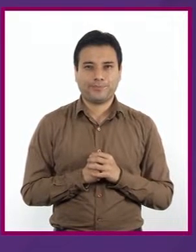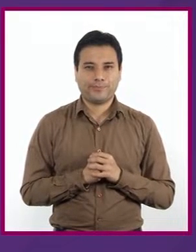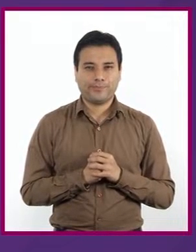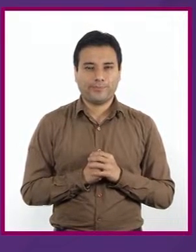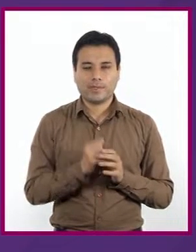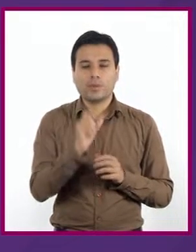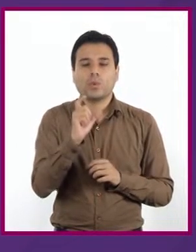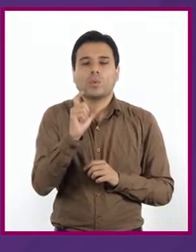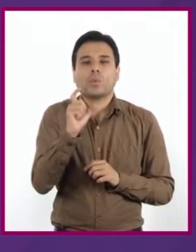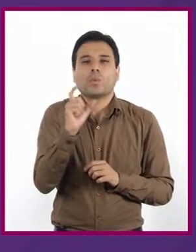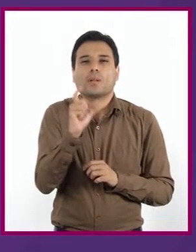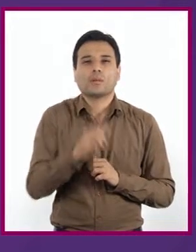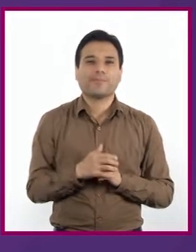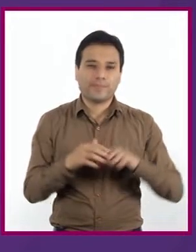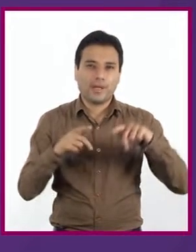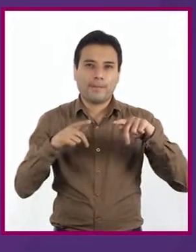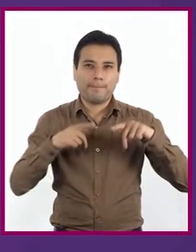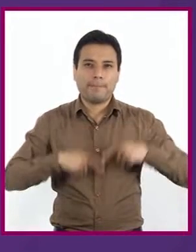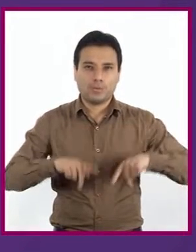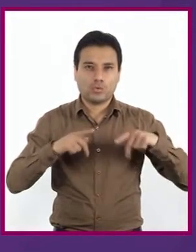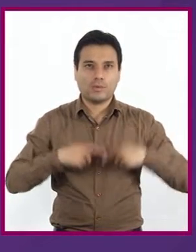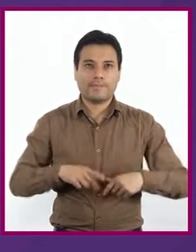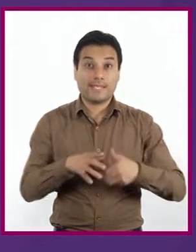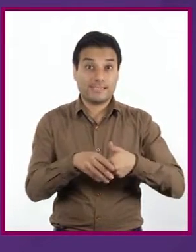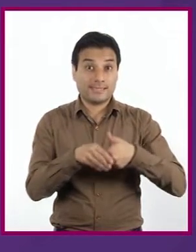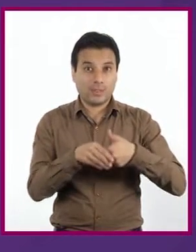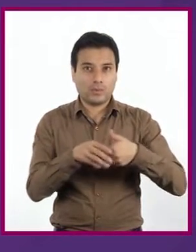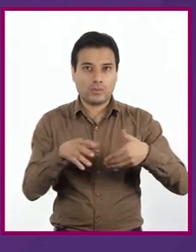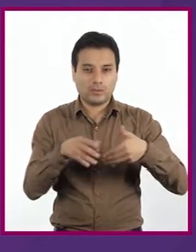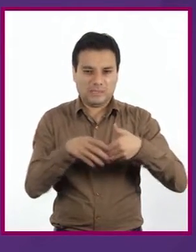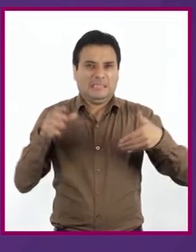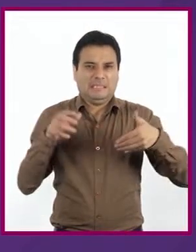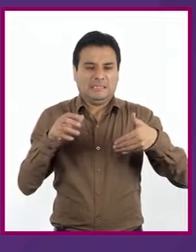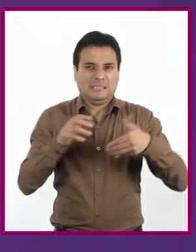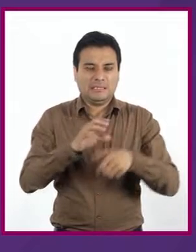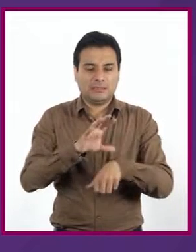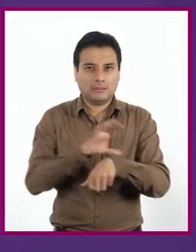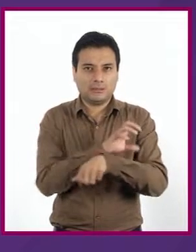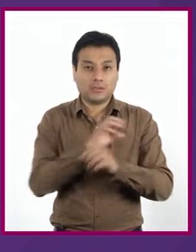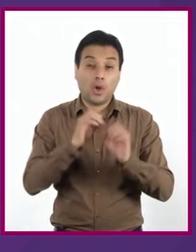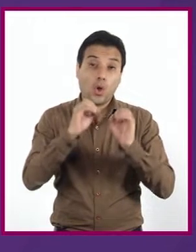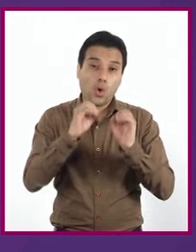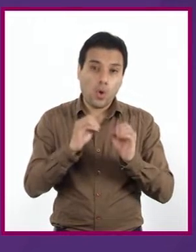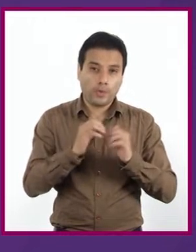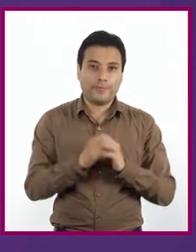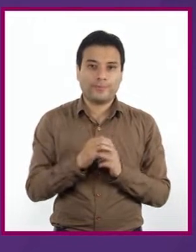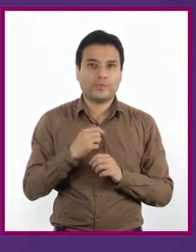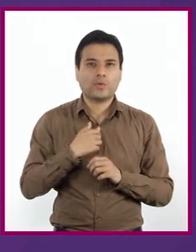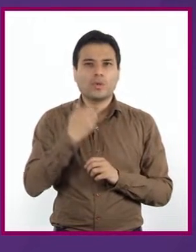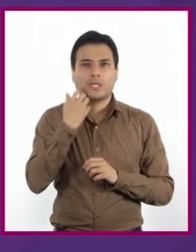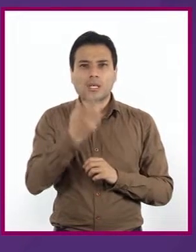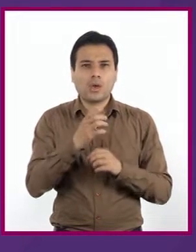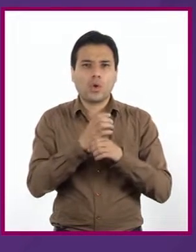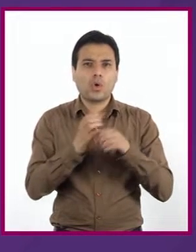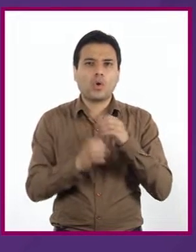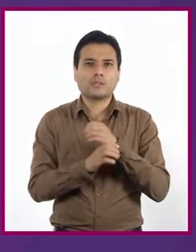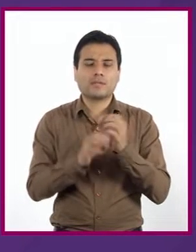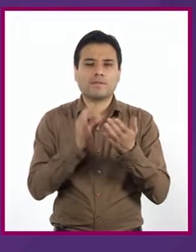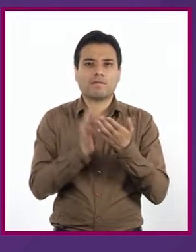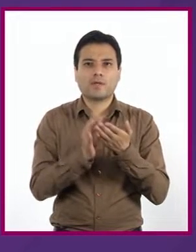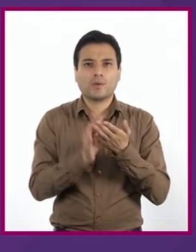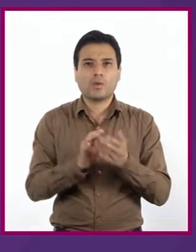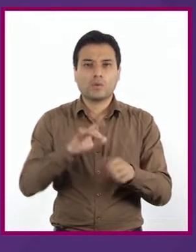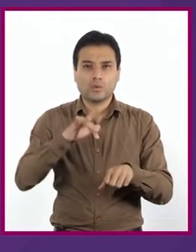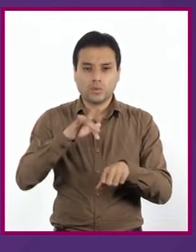cuando intentamos saludar a alguien y sentimos que nos dio un toque, o cuando queríamos tomarnos de alguna superficie de metal y nos